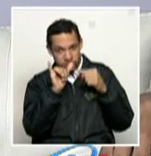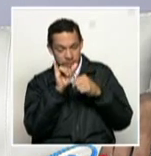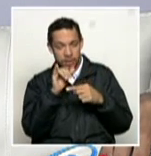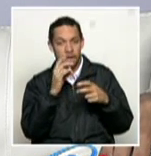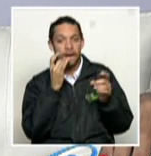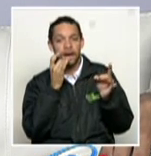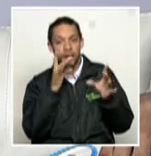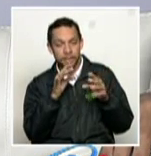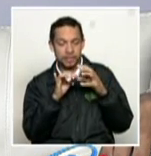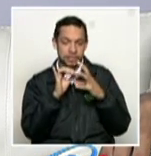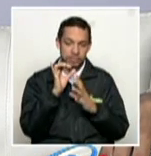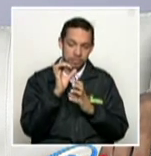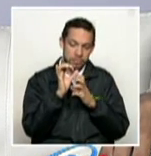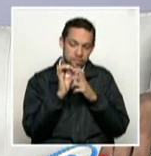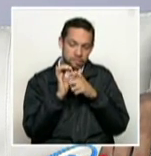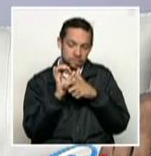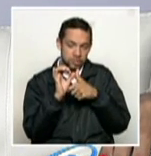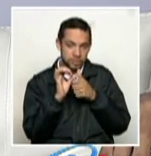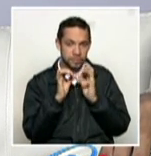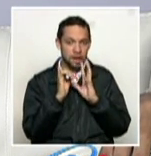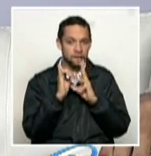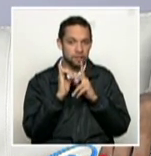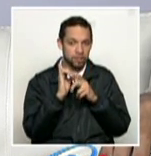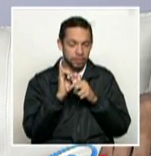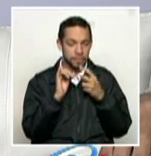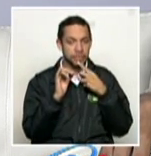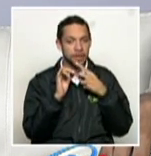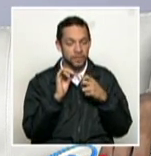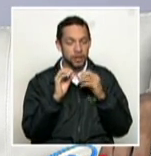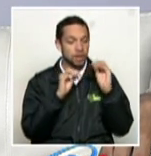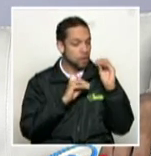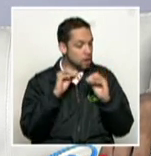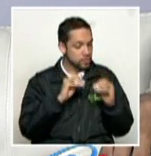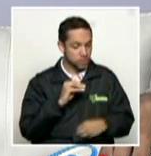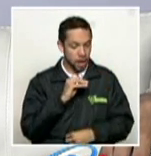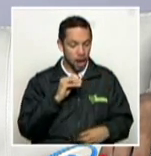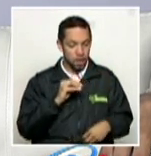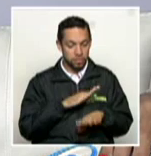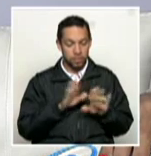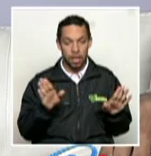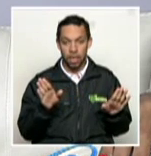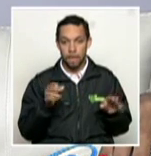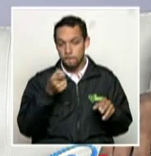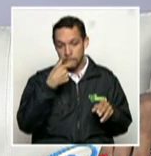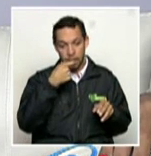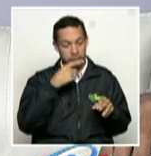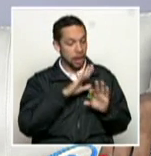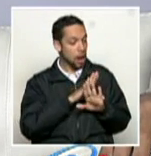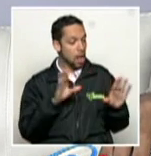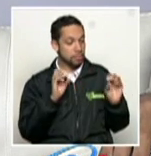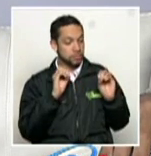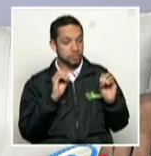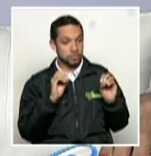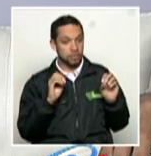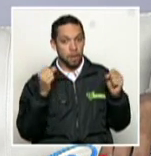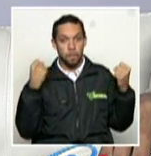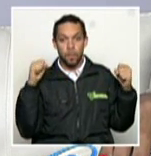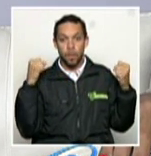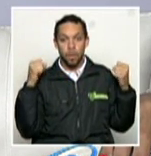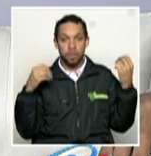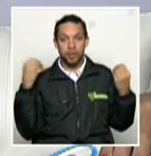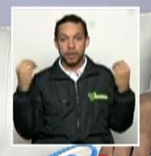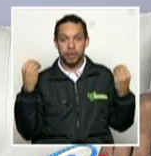pero a mí no me mandaron ningún tratamiento, ni me, o sea, simplemente eso y ya. Entonces yo estoy preocupada porque no